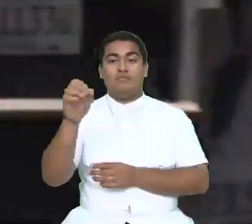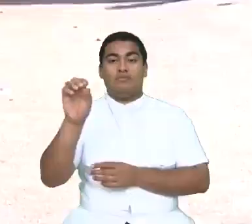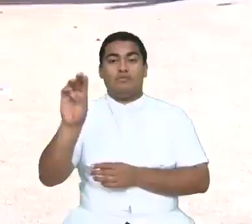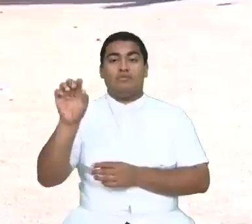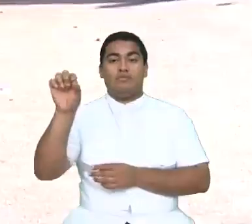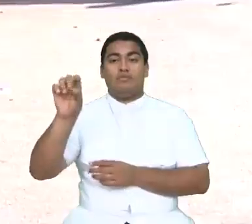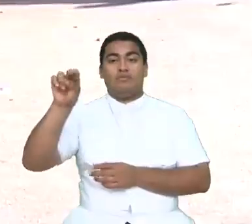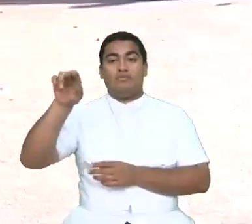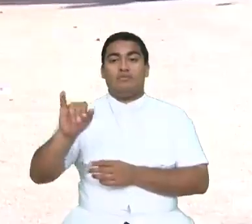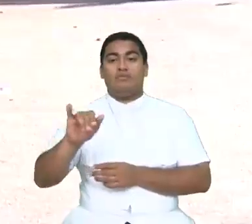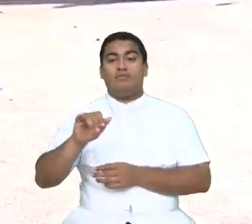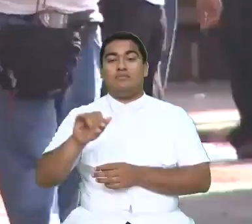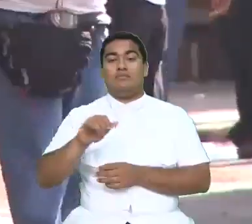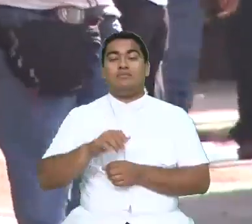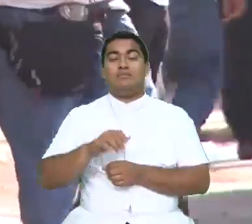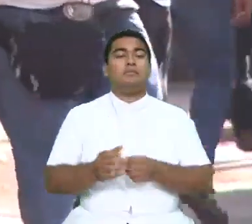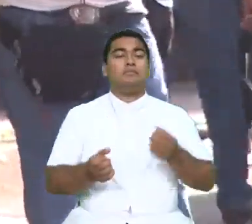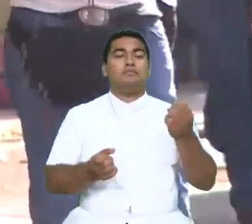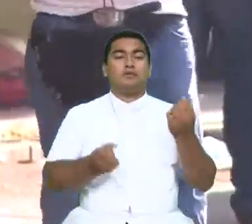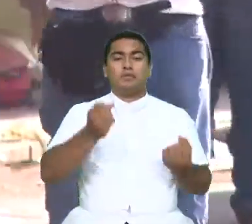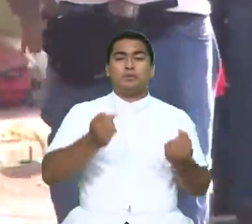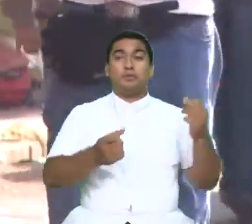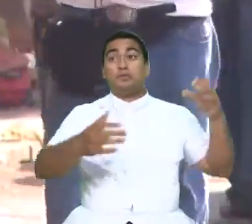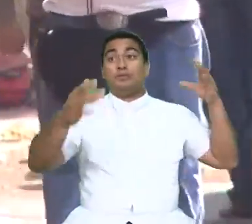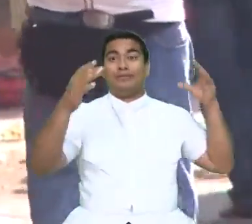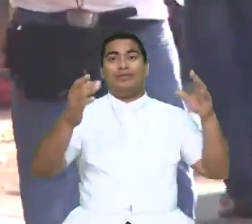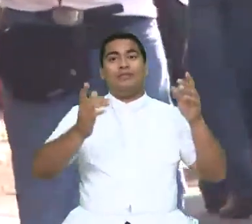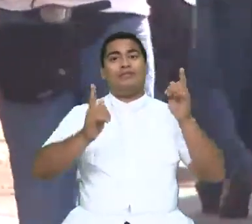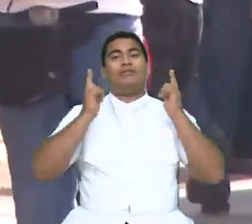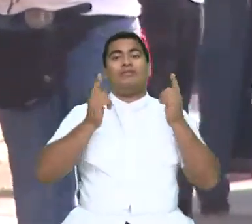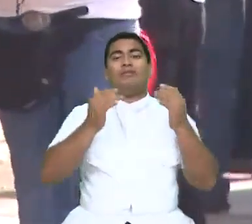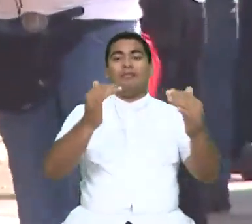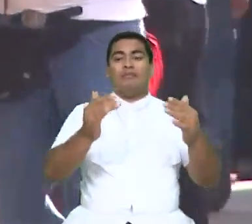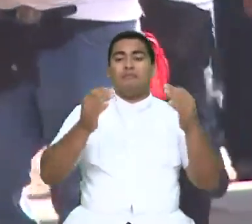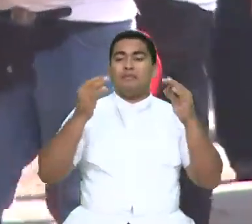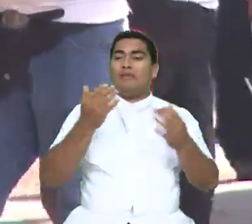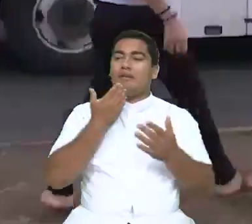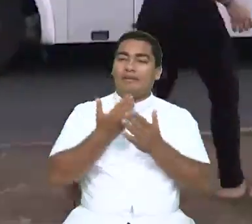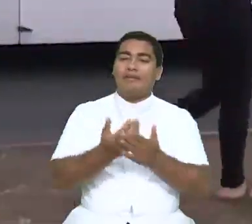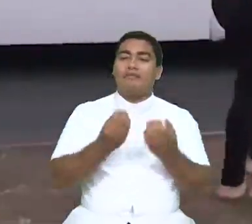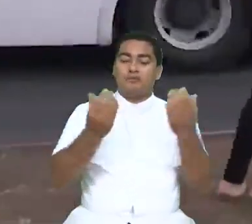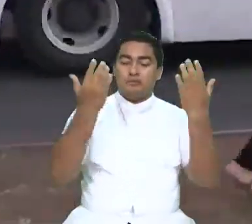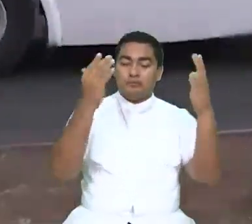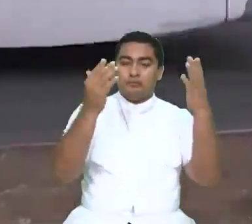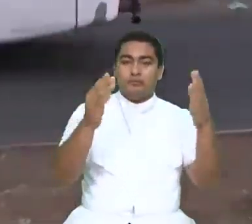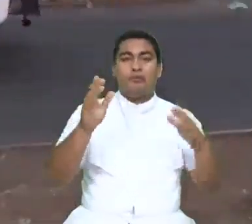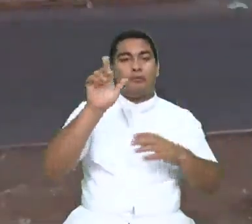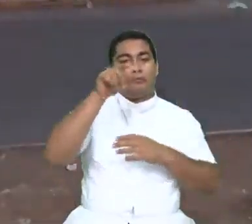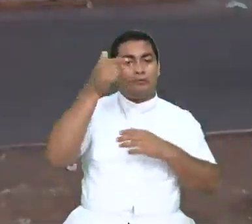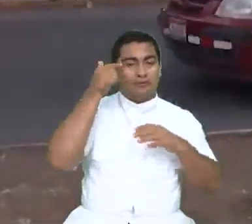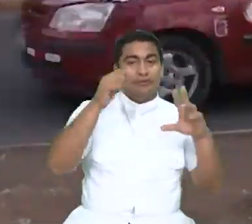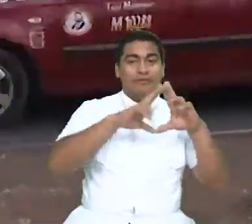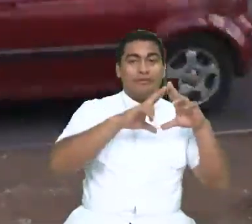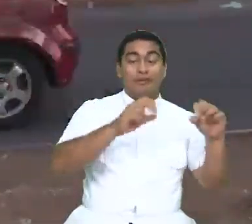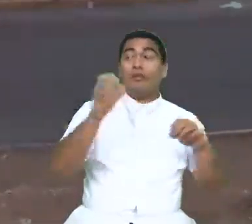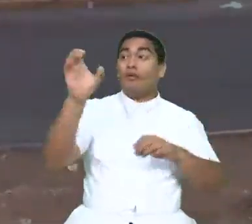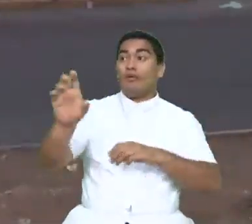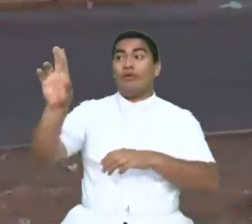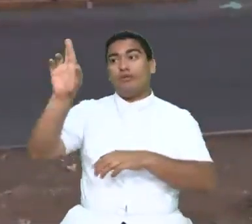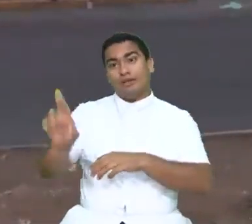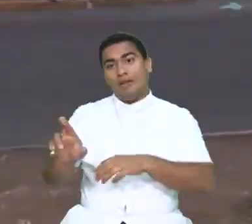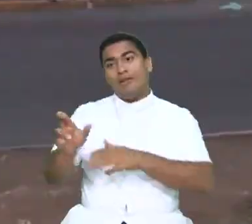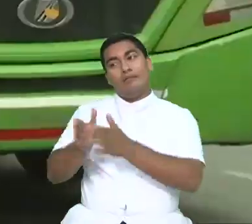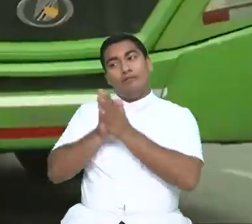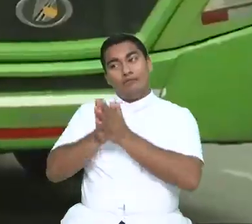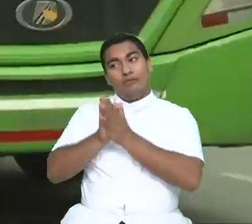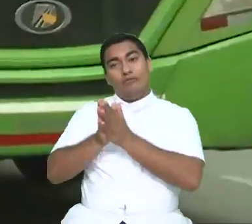www.dga.gov.nic. Los transportistas aplauden esta decisión del gobierno de Nicaragua e instan al gobierno costarricense a eliminar otros obstáculos